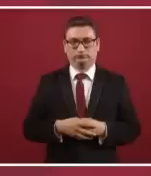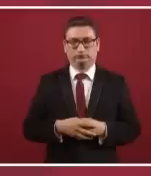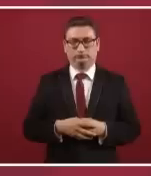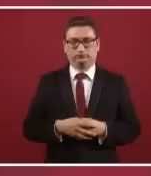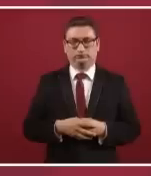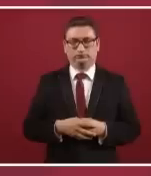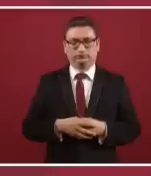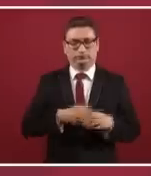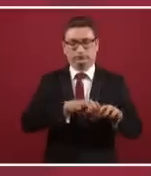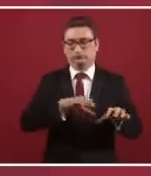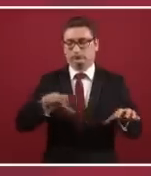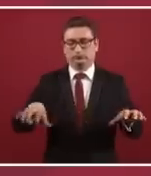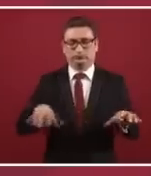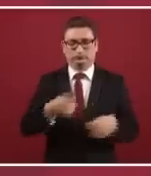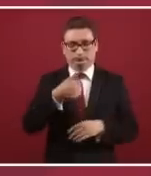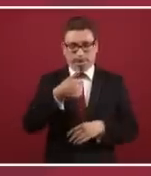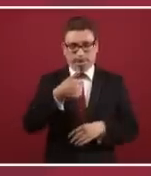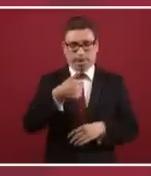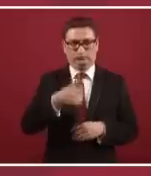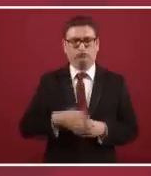Son seis. Bueno,